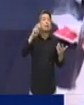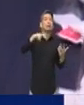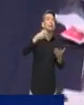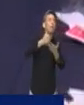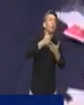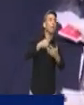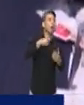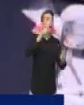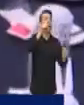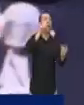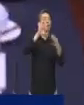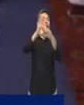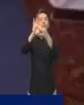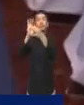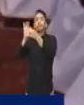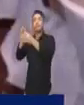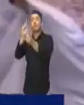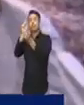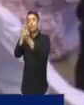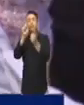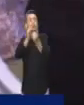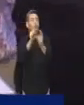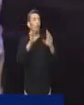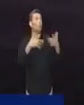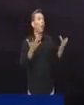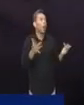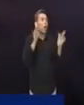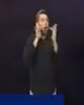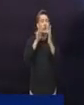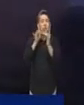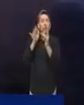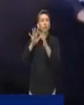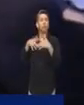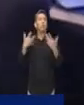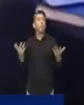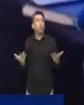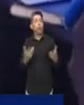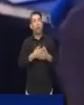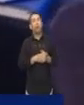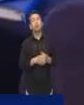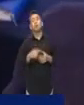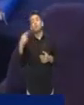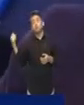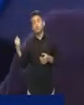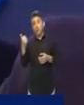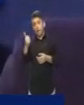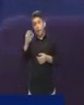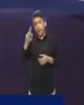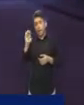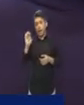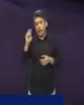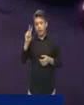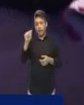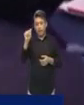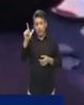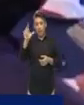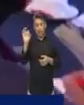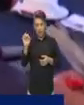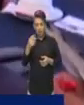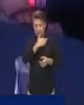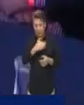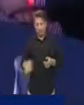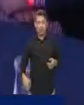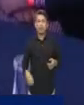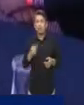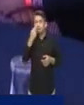ventanillas en las que se puede entrar a ver los distintos temas. Arévalo enfatizó que se sostendrán varios encuentros para atender las necesidades de los